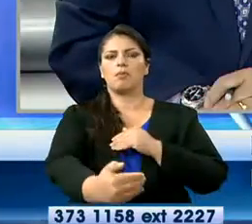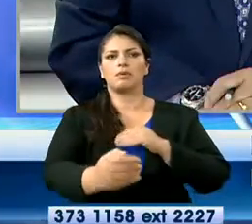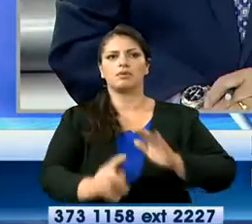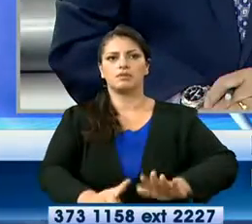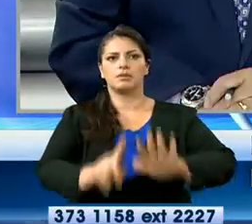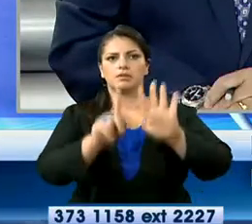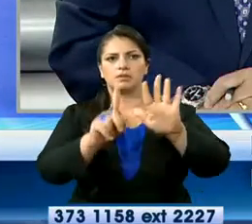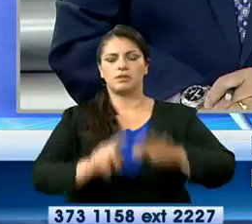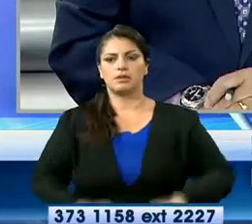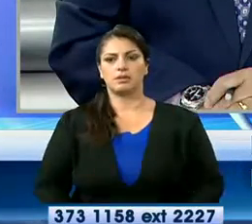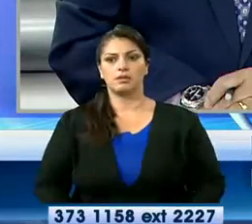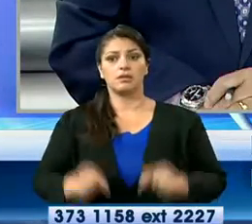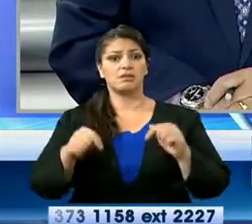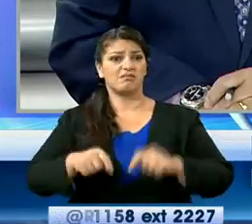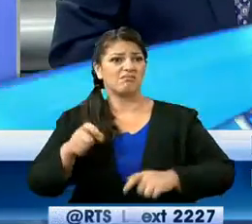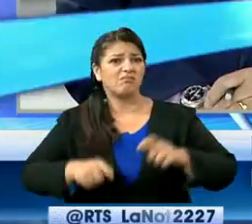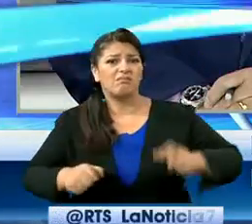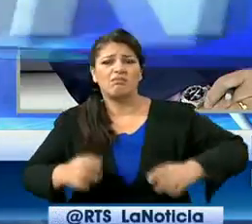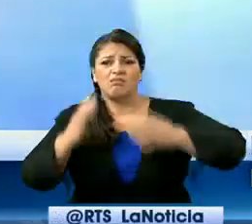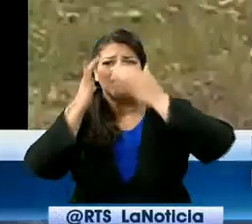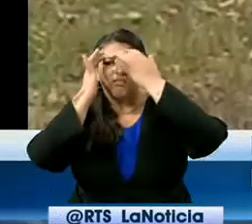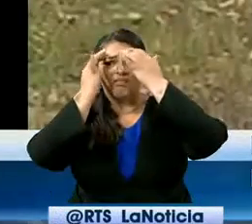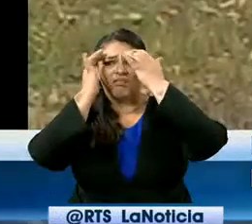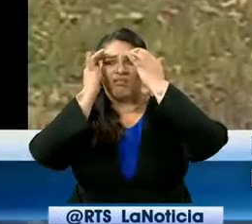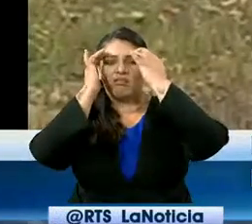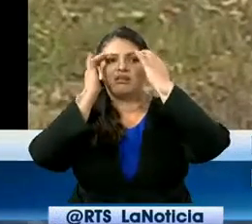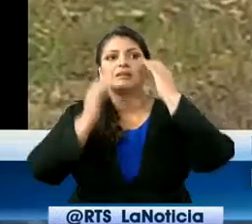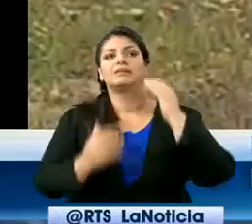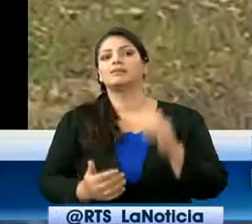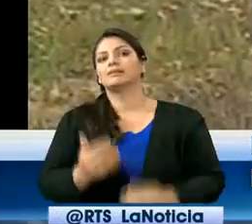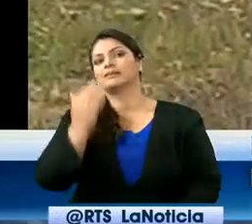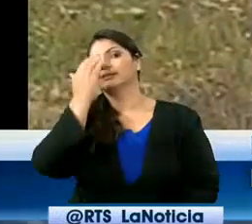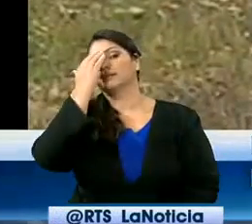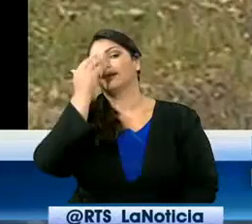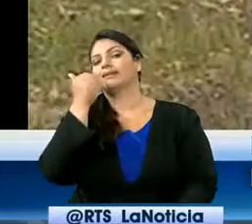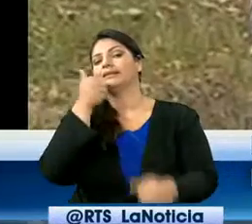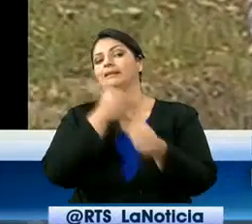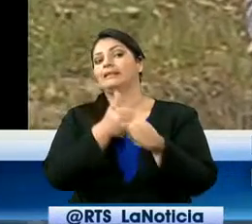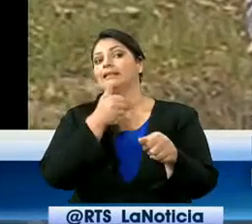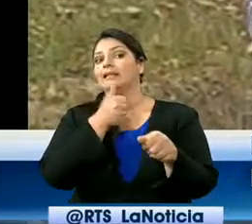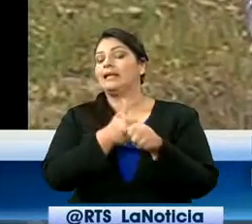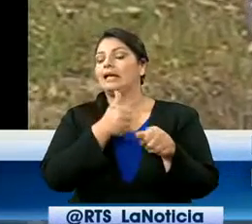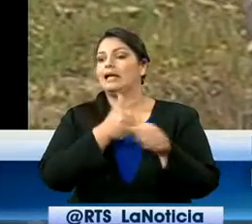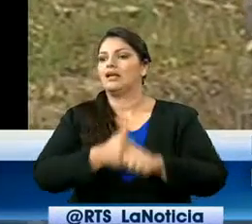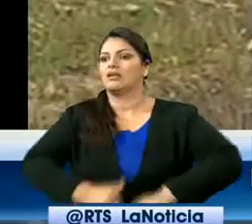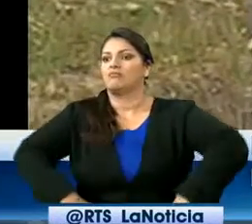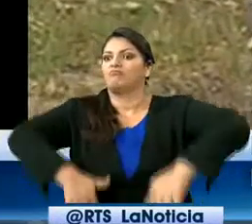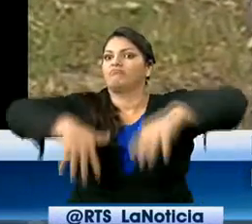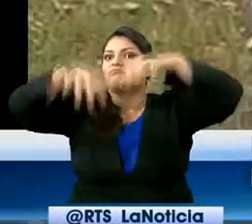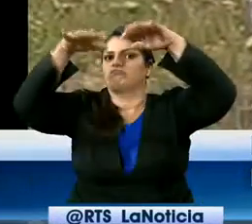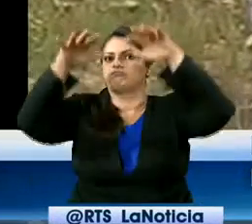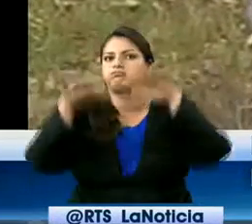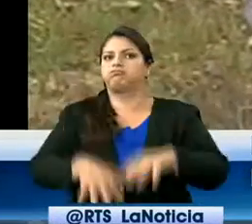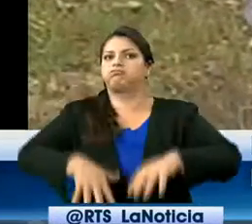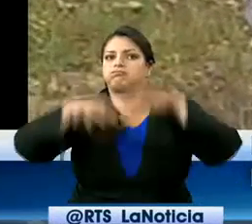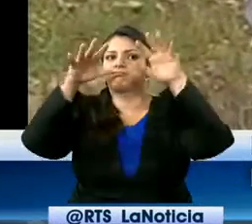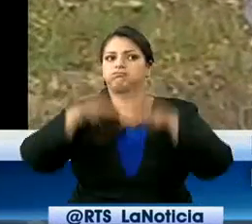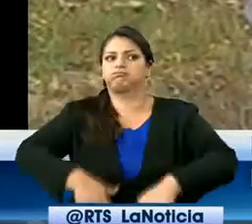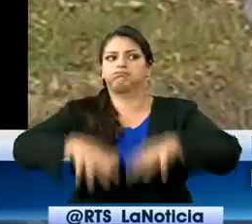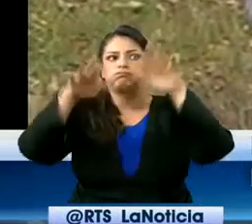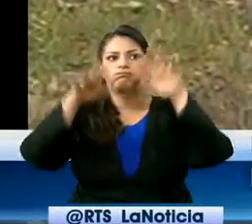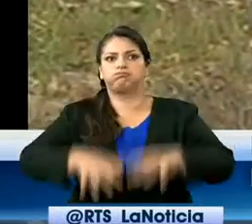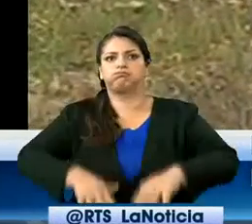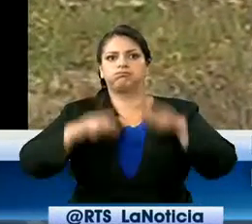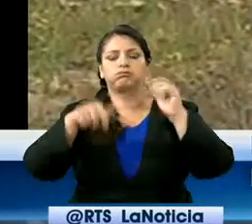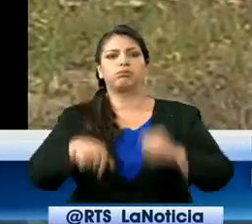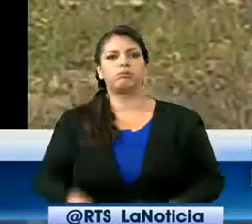están bastante preocupados ya en esta época, porque con cada invierno aquí se desata un infierno, y un infierno que viene con